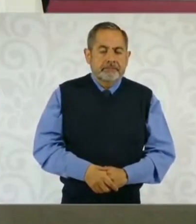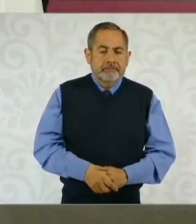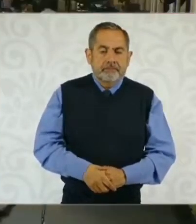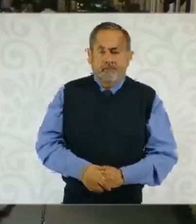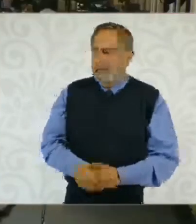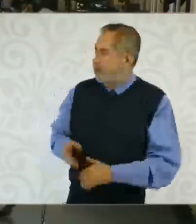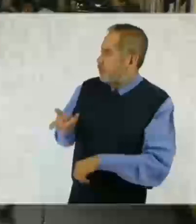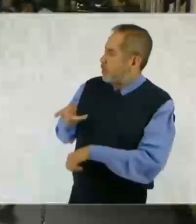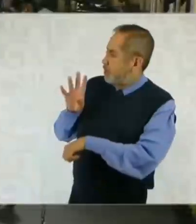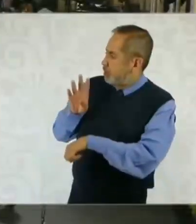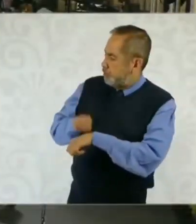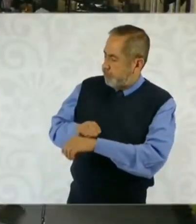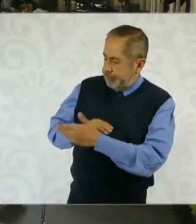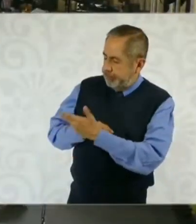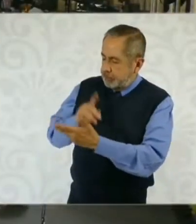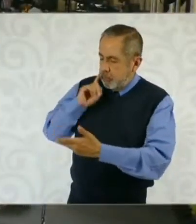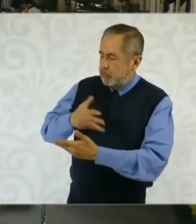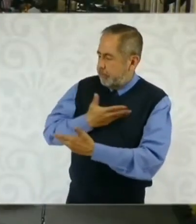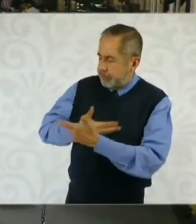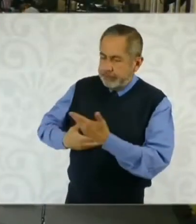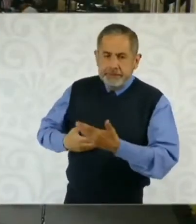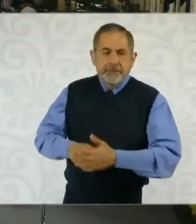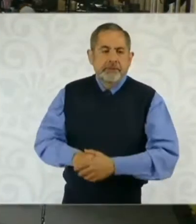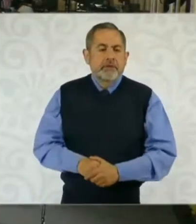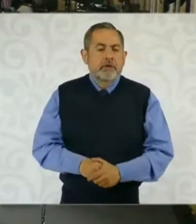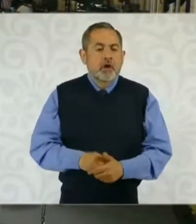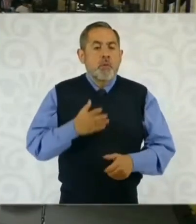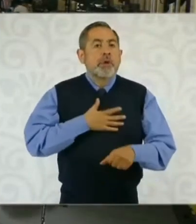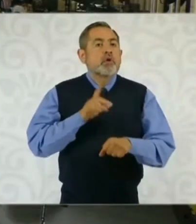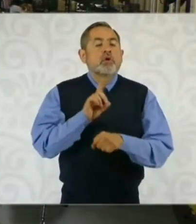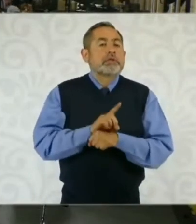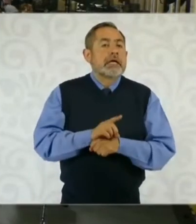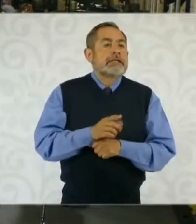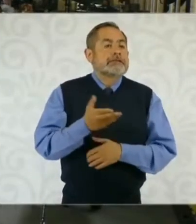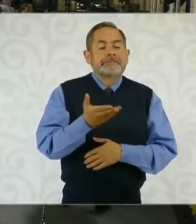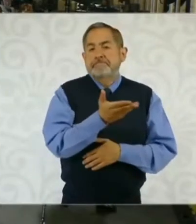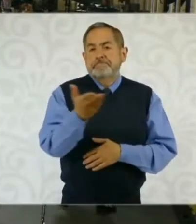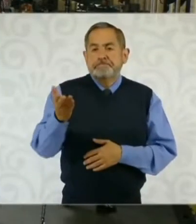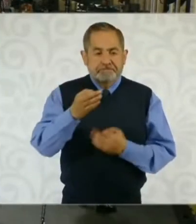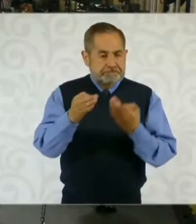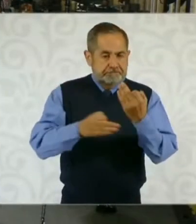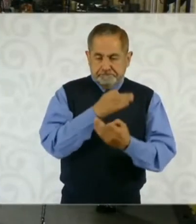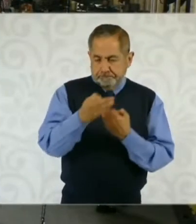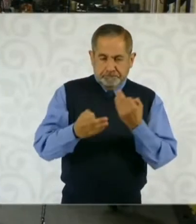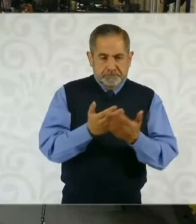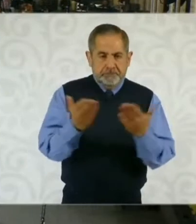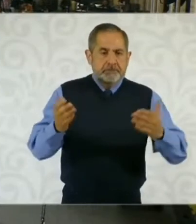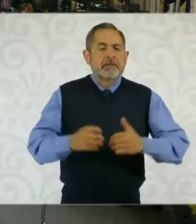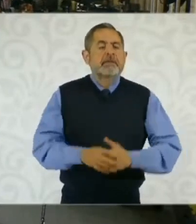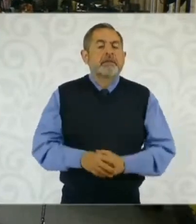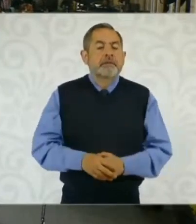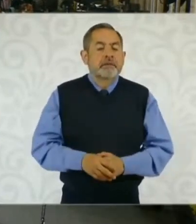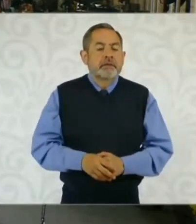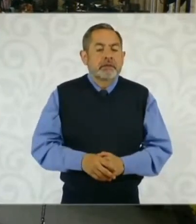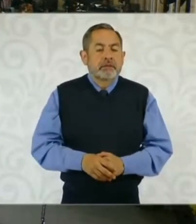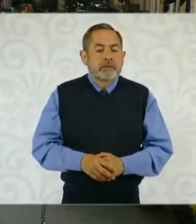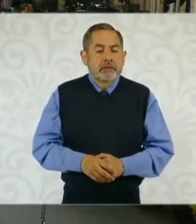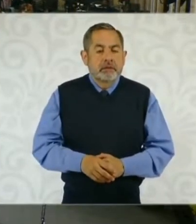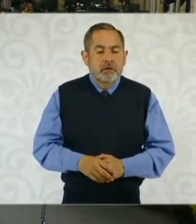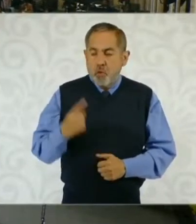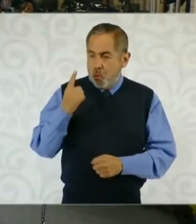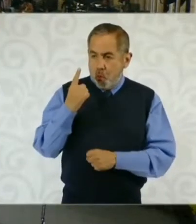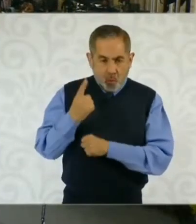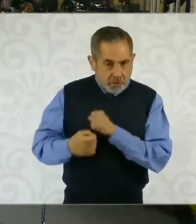Con su permiso, Presidenta, buenos días a todas y todos. Cada año en